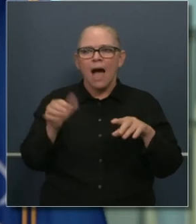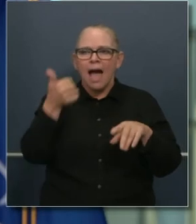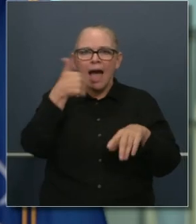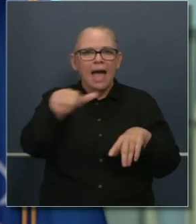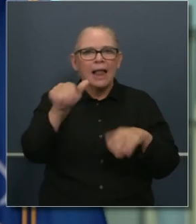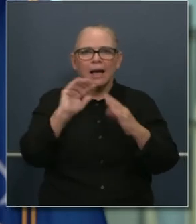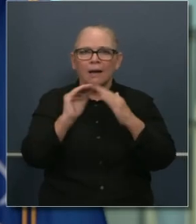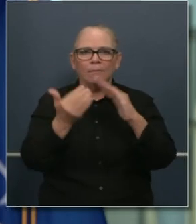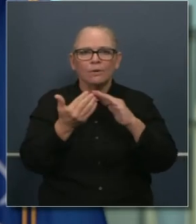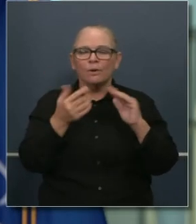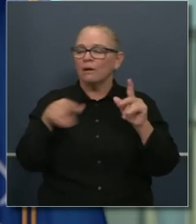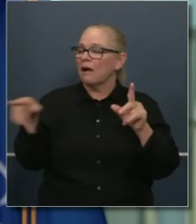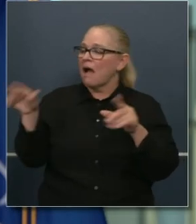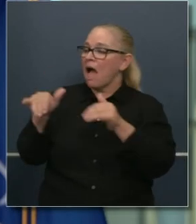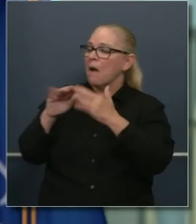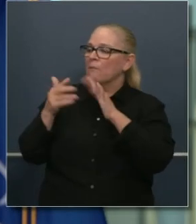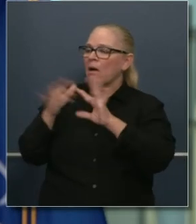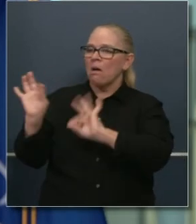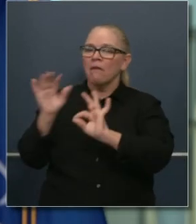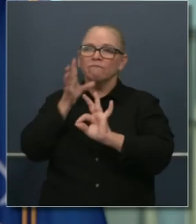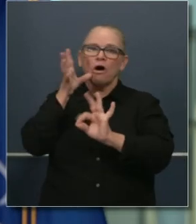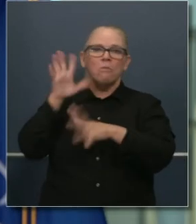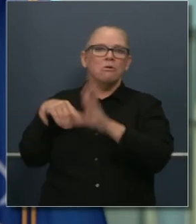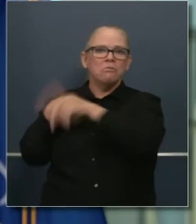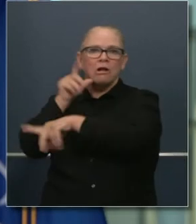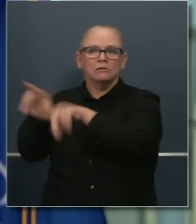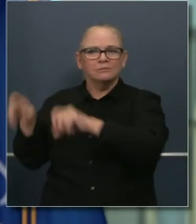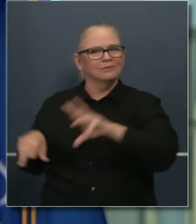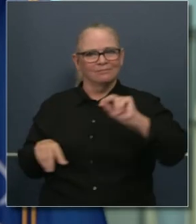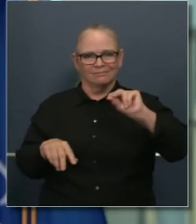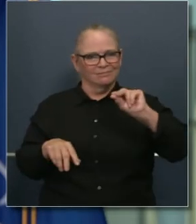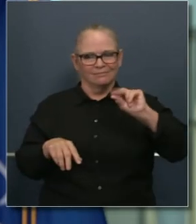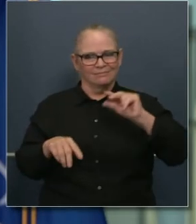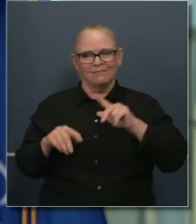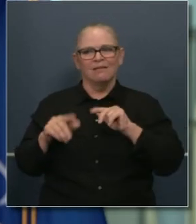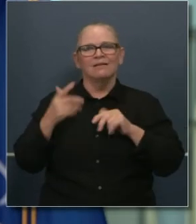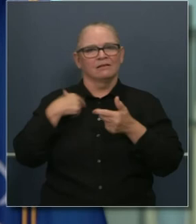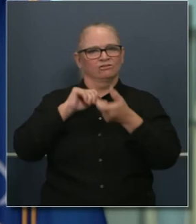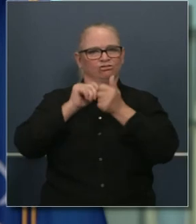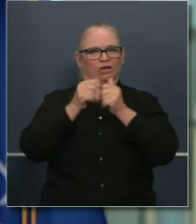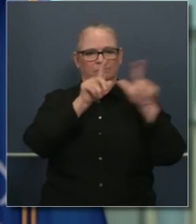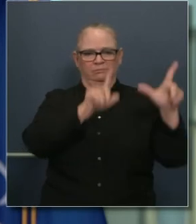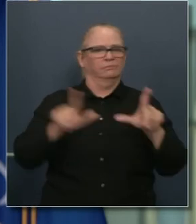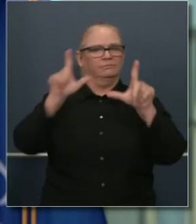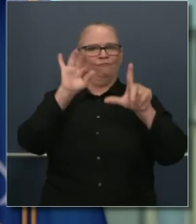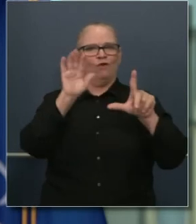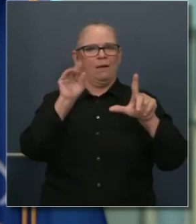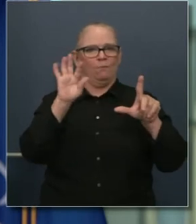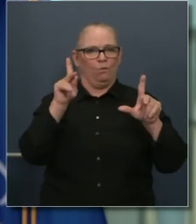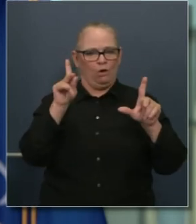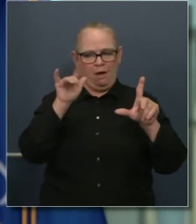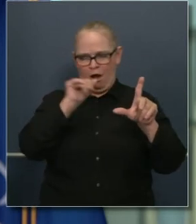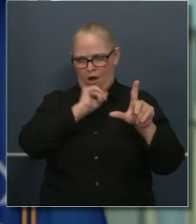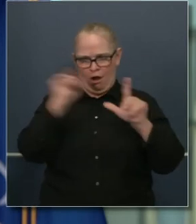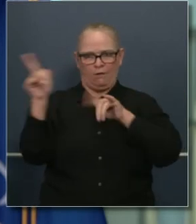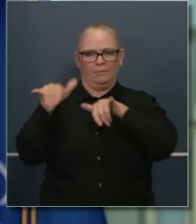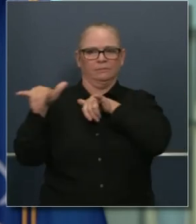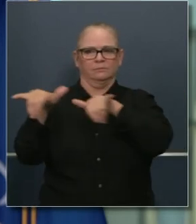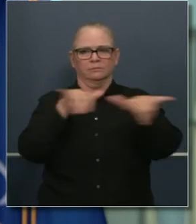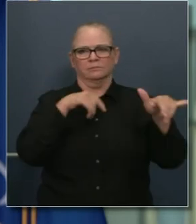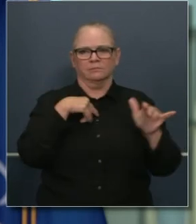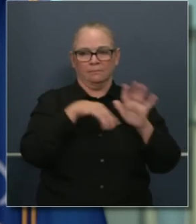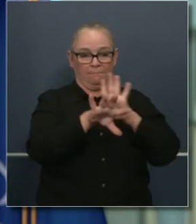mencionamos el primer día que lanzamos este marco de referencia y dijimos que seguiremos trabajando con los condados para ver